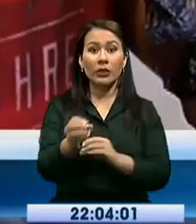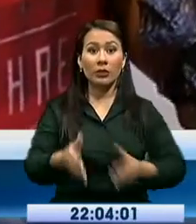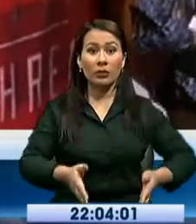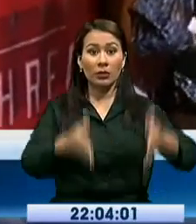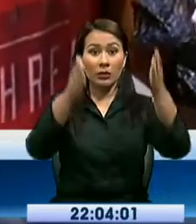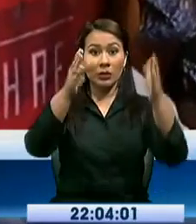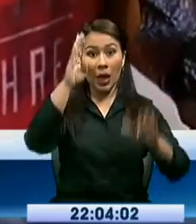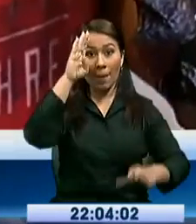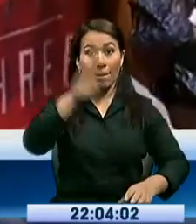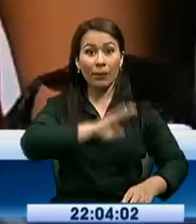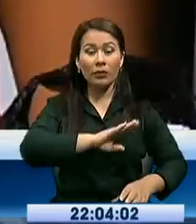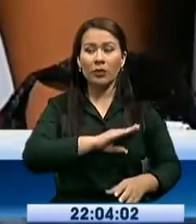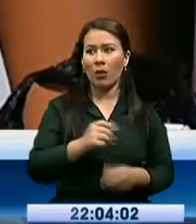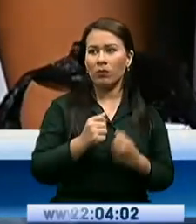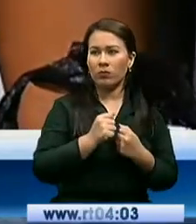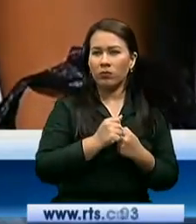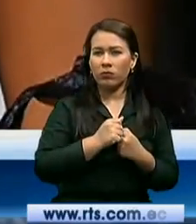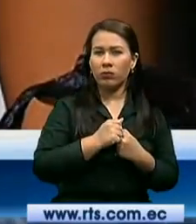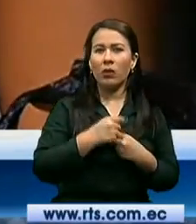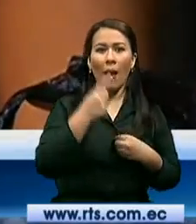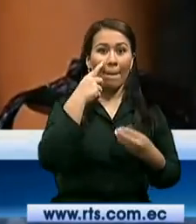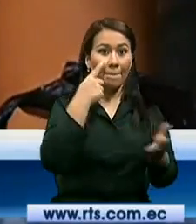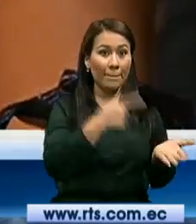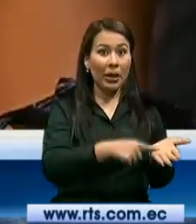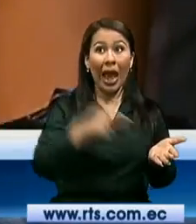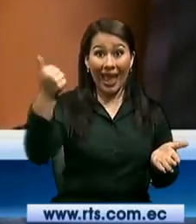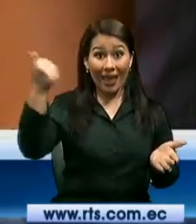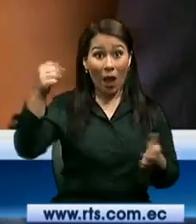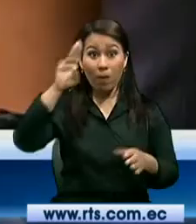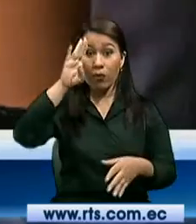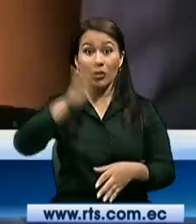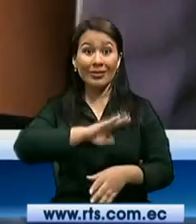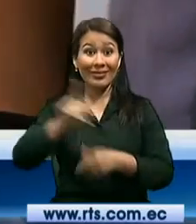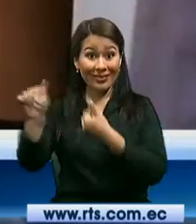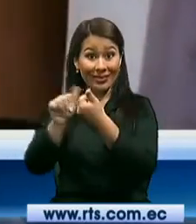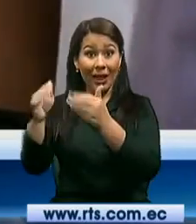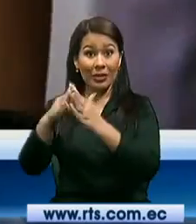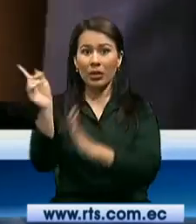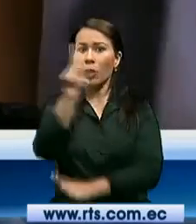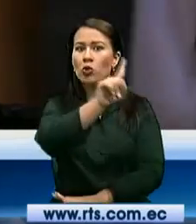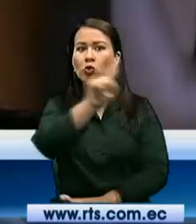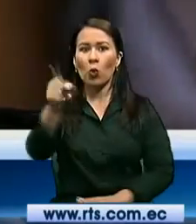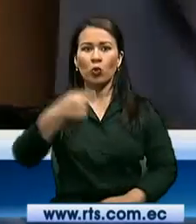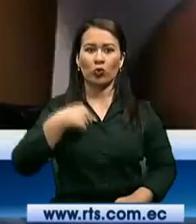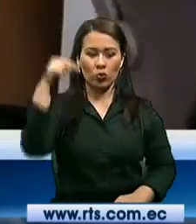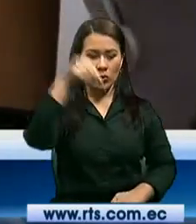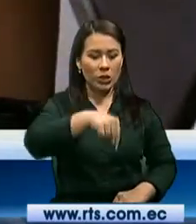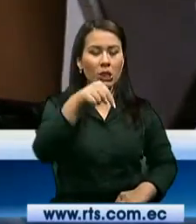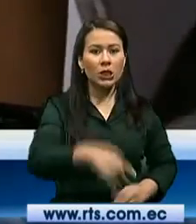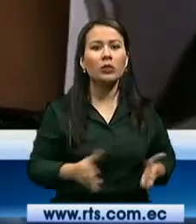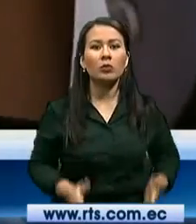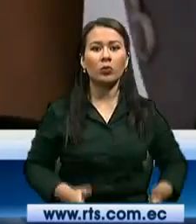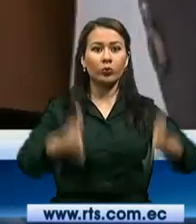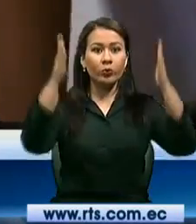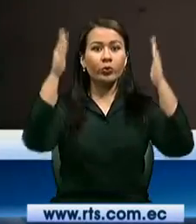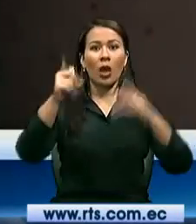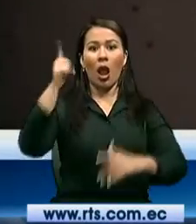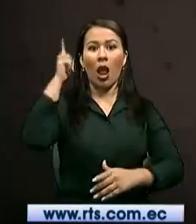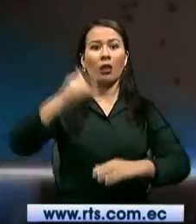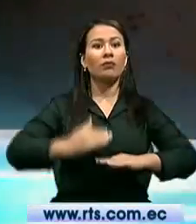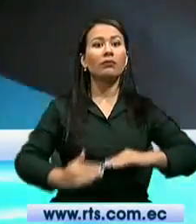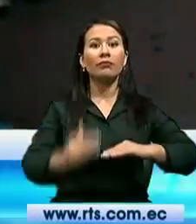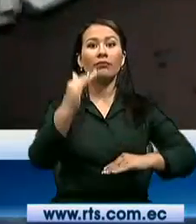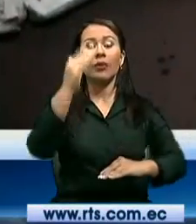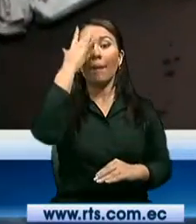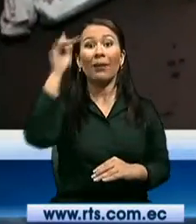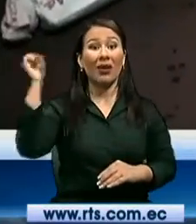ciertos uniformados. No le dimos la droga ni un policía, ¿no?, del sector, porque todos estos policías que pasan por acá lo